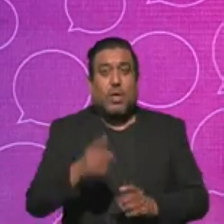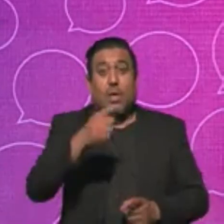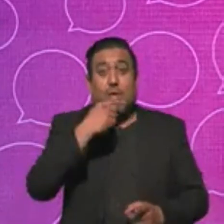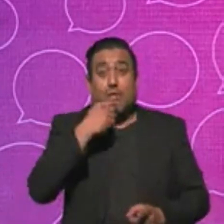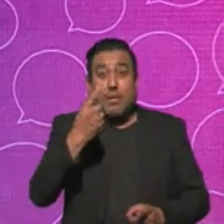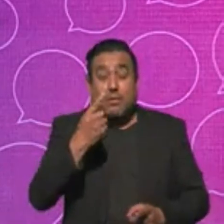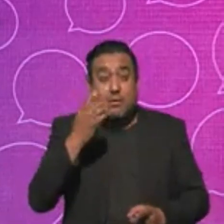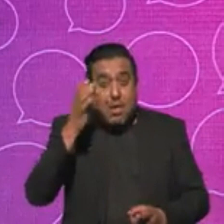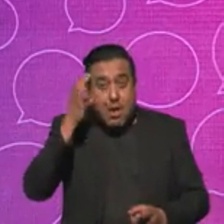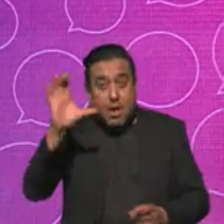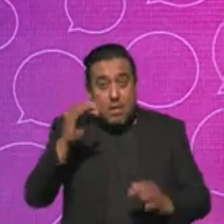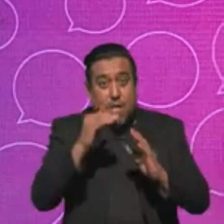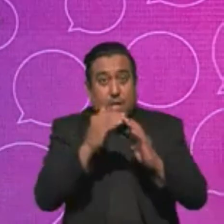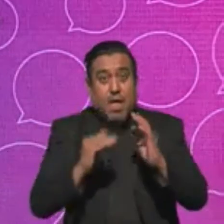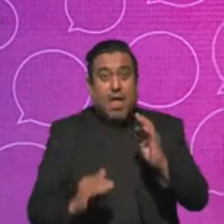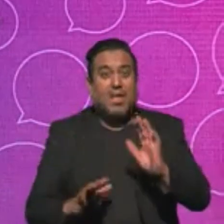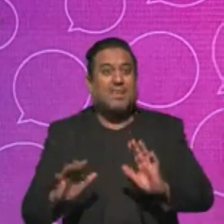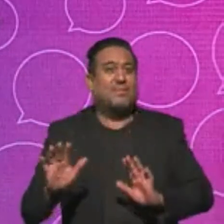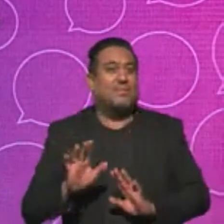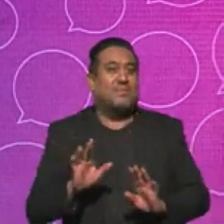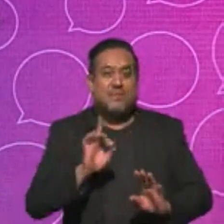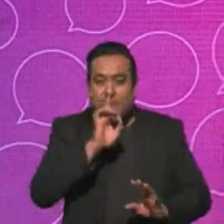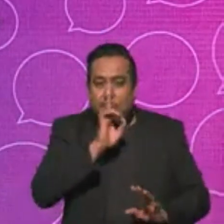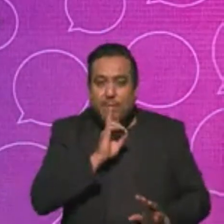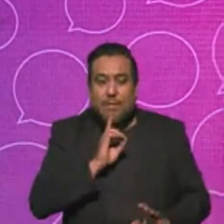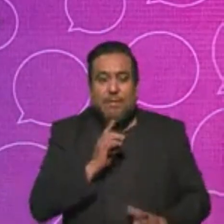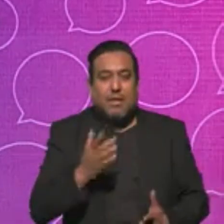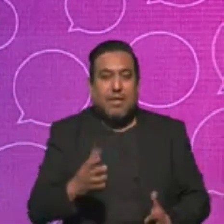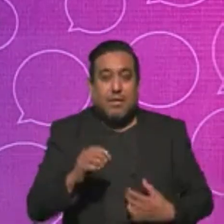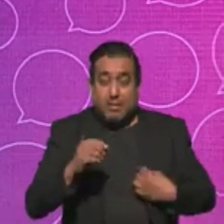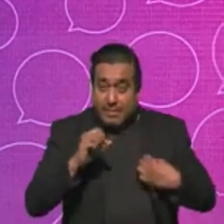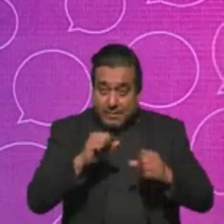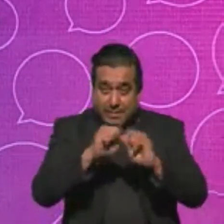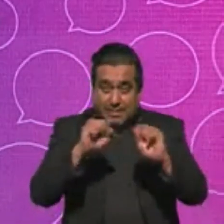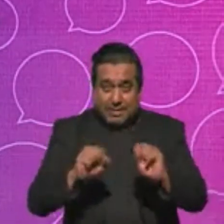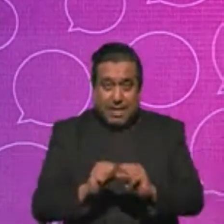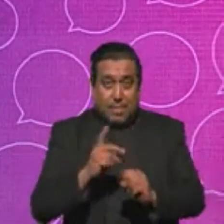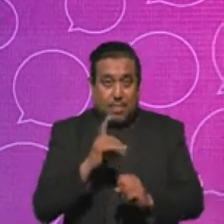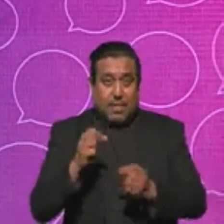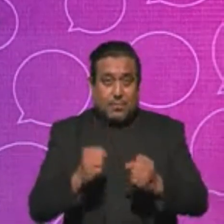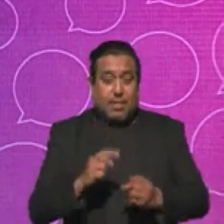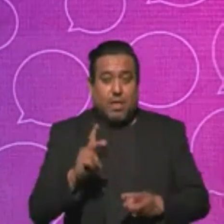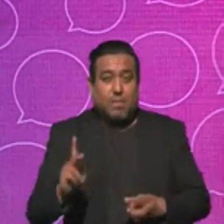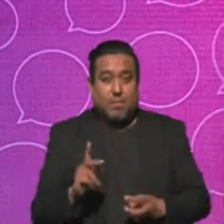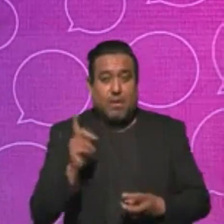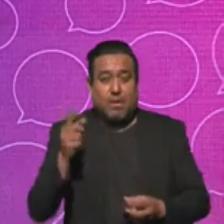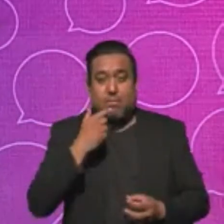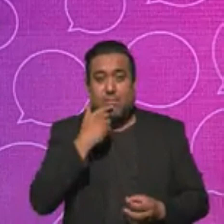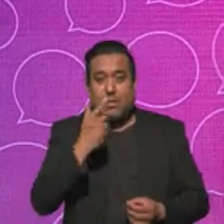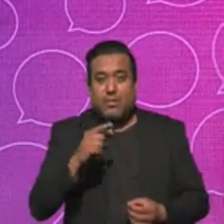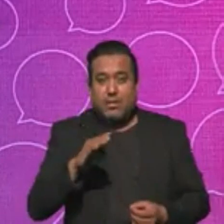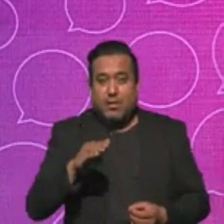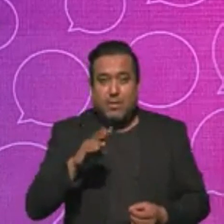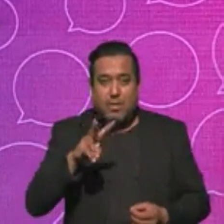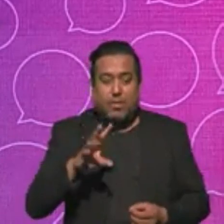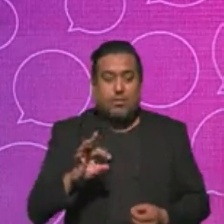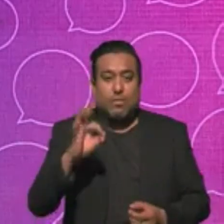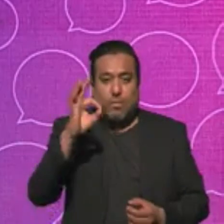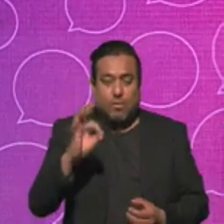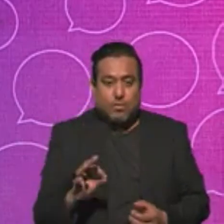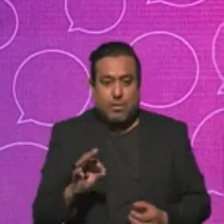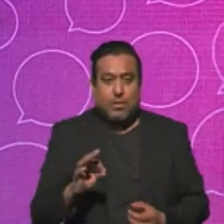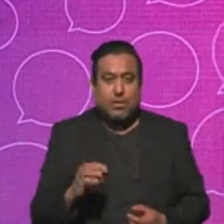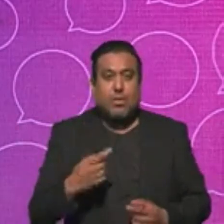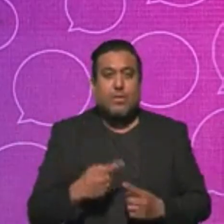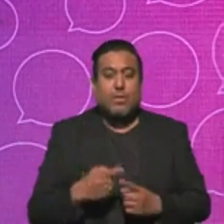delictivo eso es algo ilusorio el El Sistema Nacional de seguridad pública determina que el 92 por de